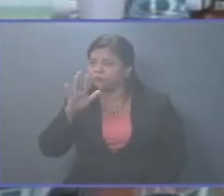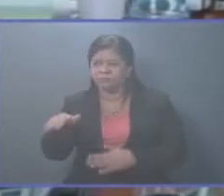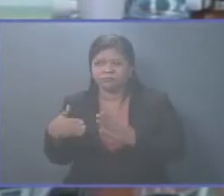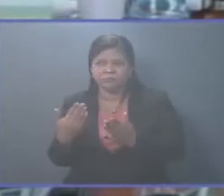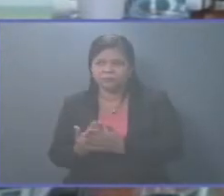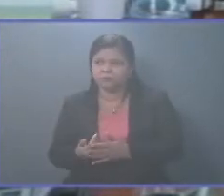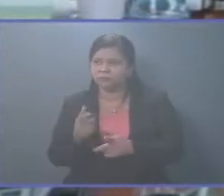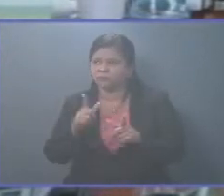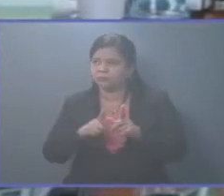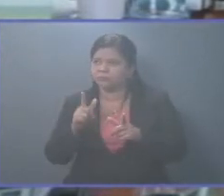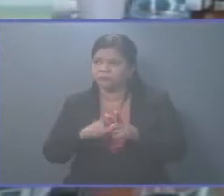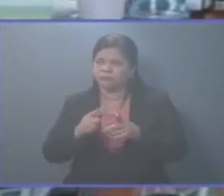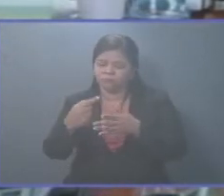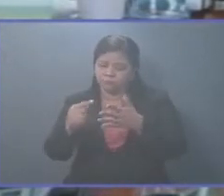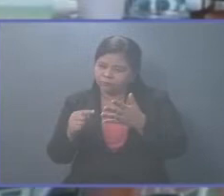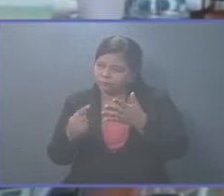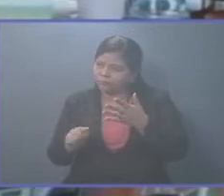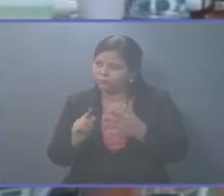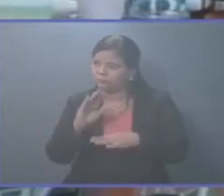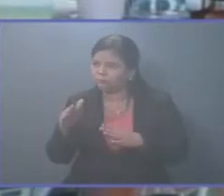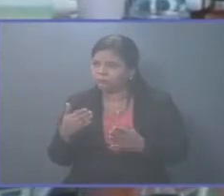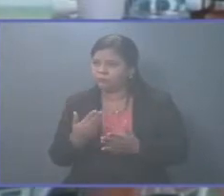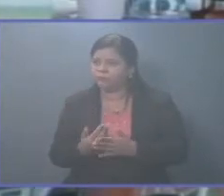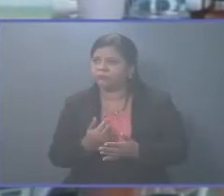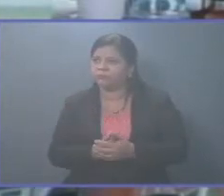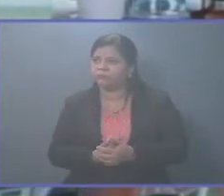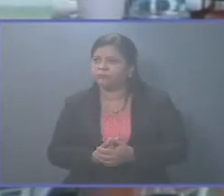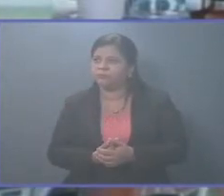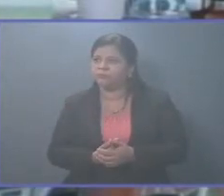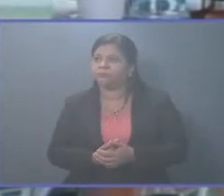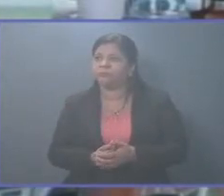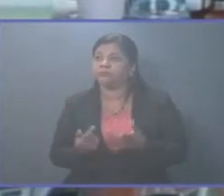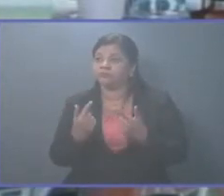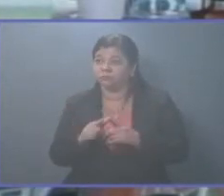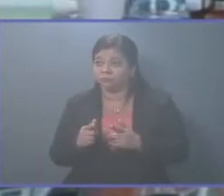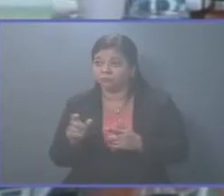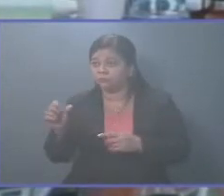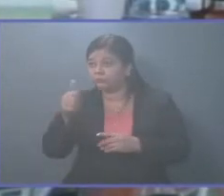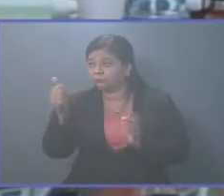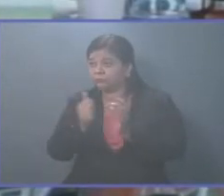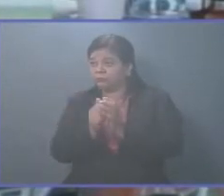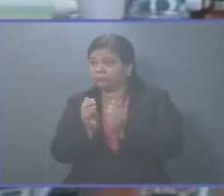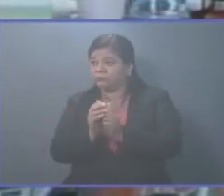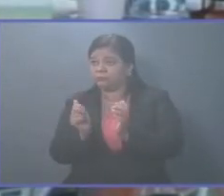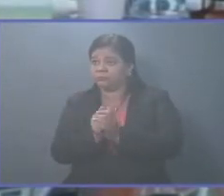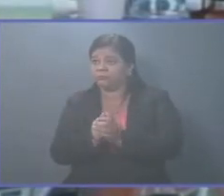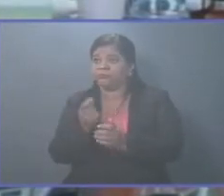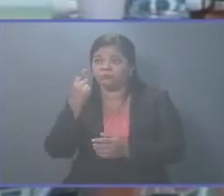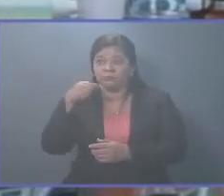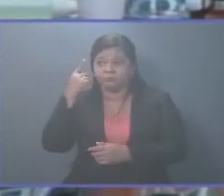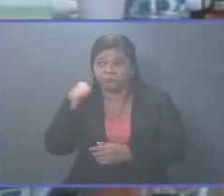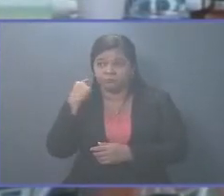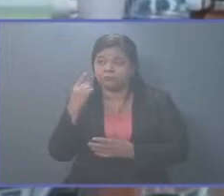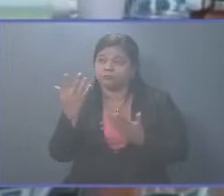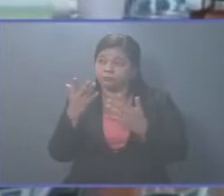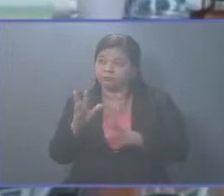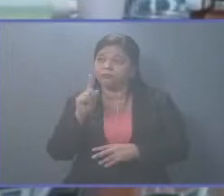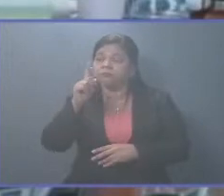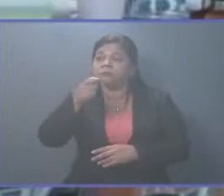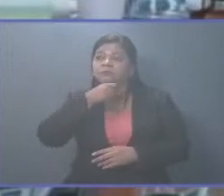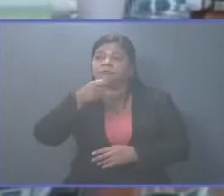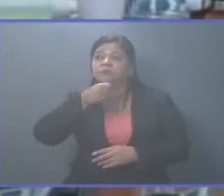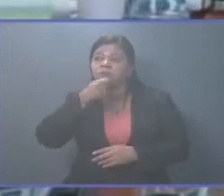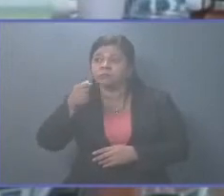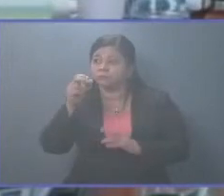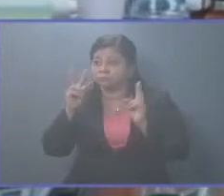la literatura, porque ese es el otro problema. Y ustedes, el día de ayer salió una noticia de